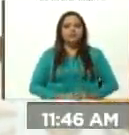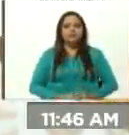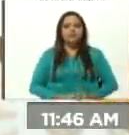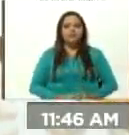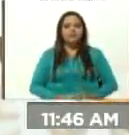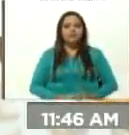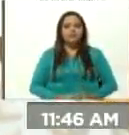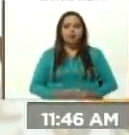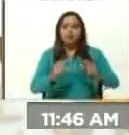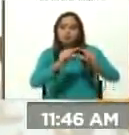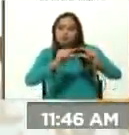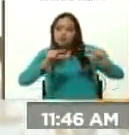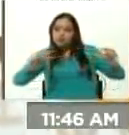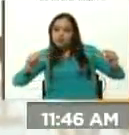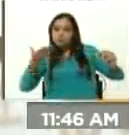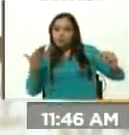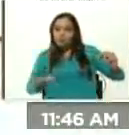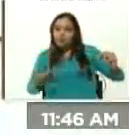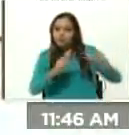Subrayemos eso.